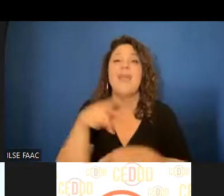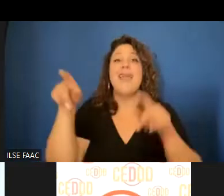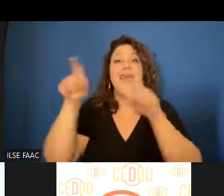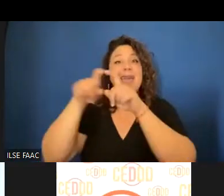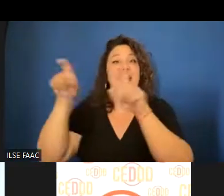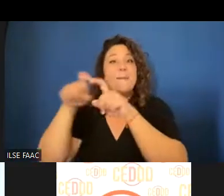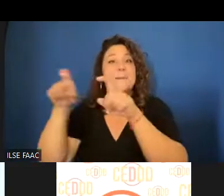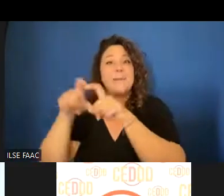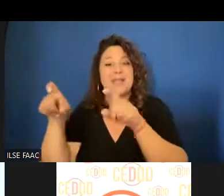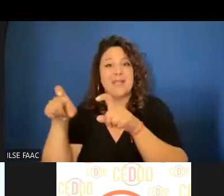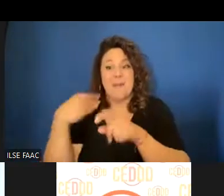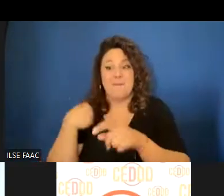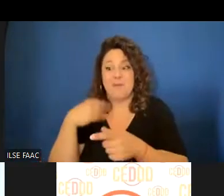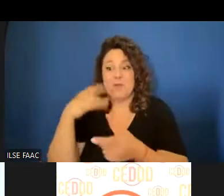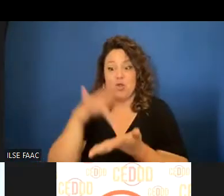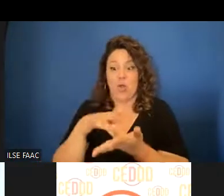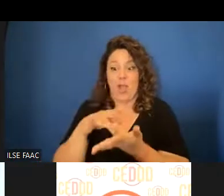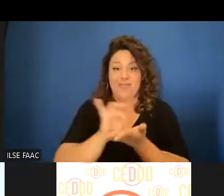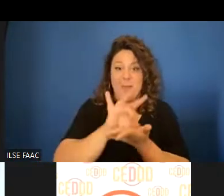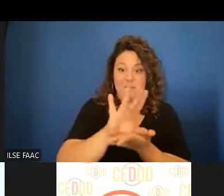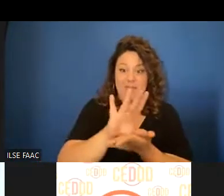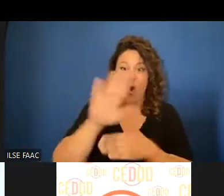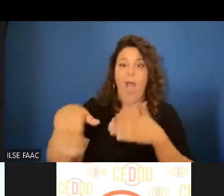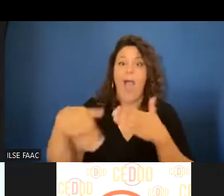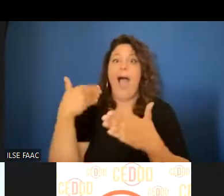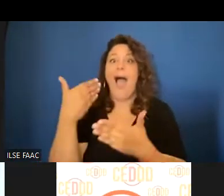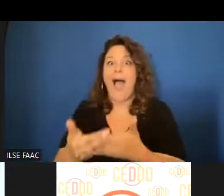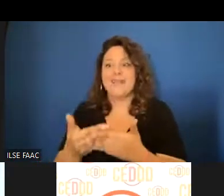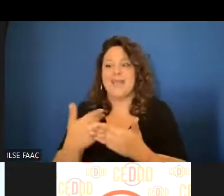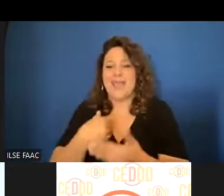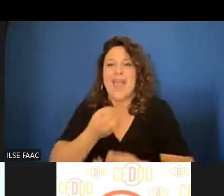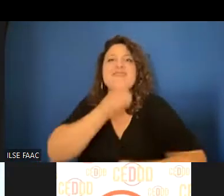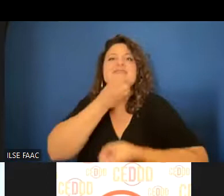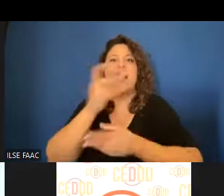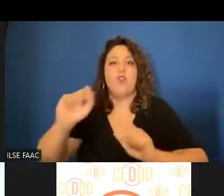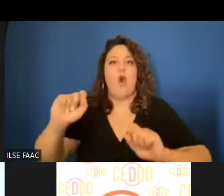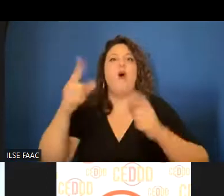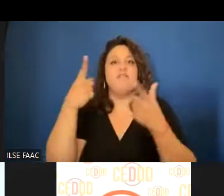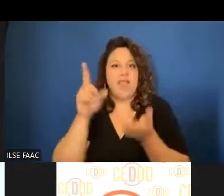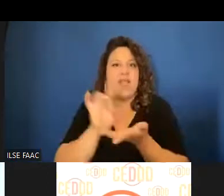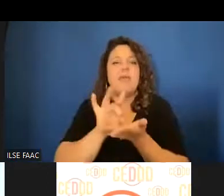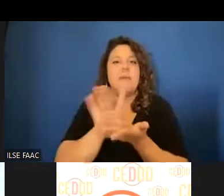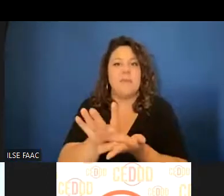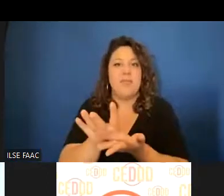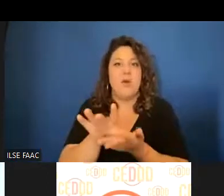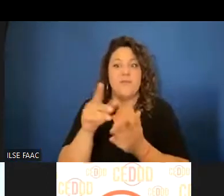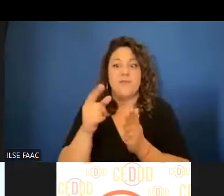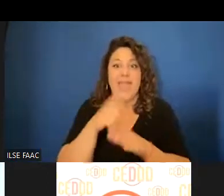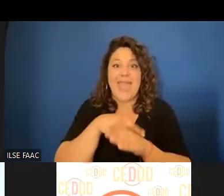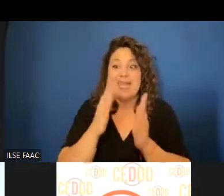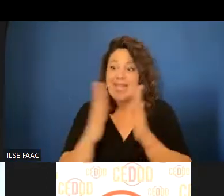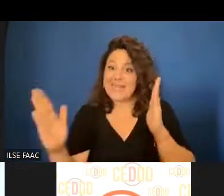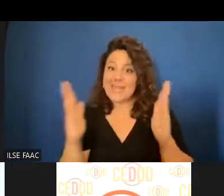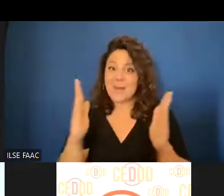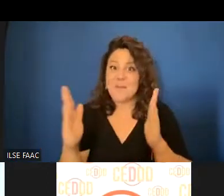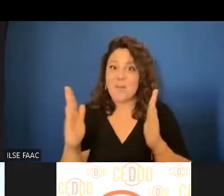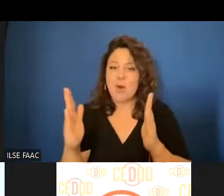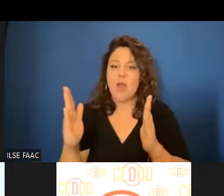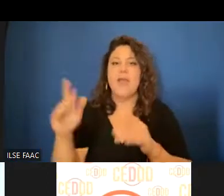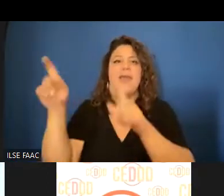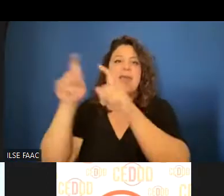Y considero que esto es una cuestión importante porque ya no solo hablamos de que el gobierno hace, sino que también los agentes sociales, como son los sindicatos y las